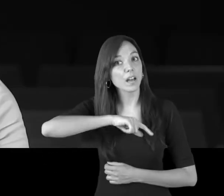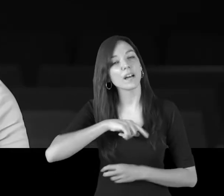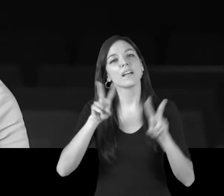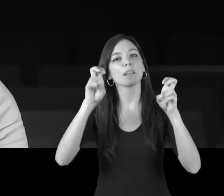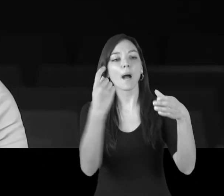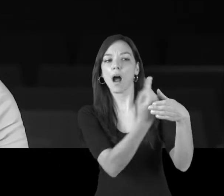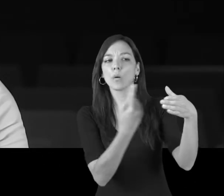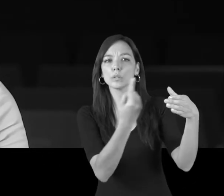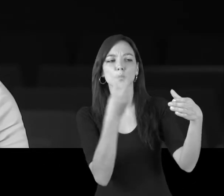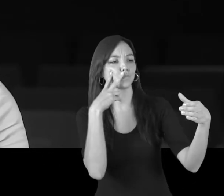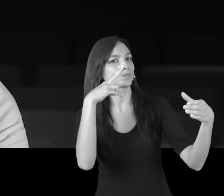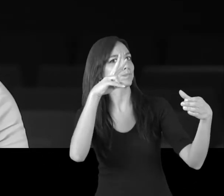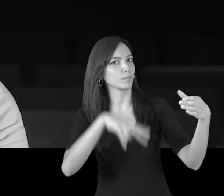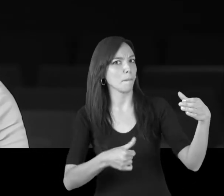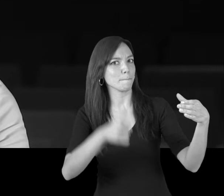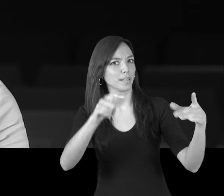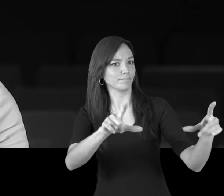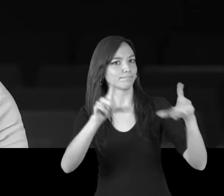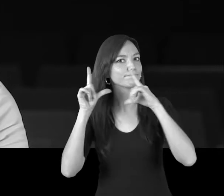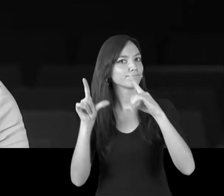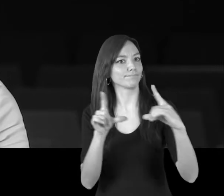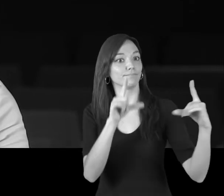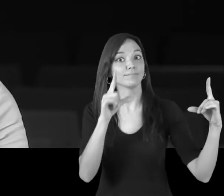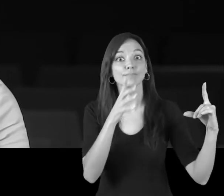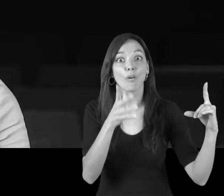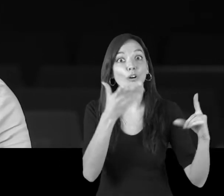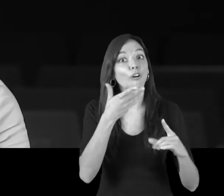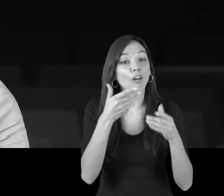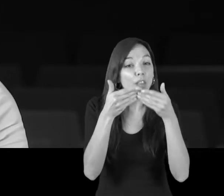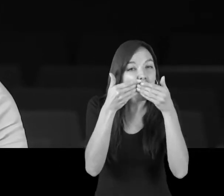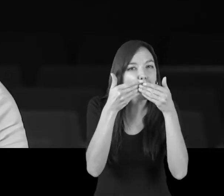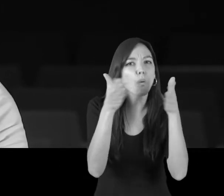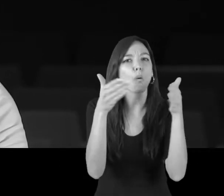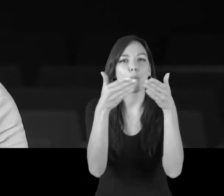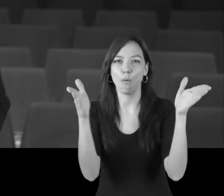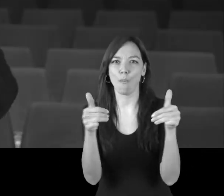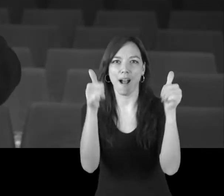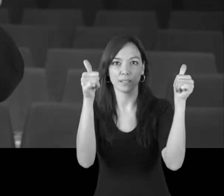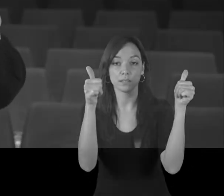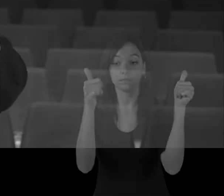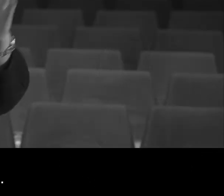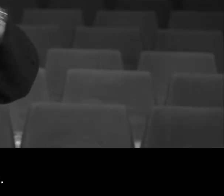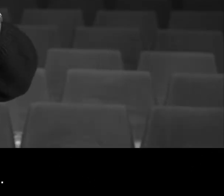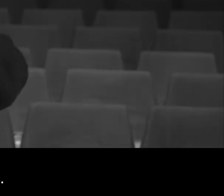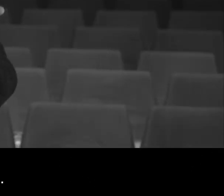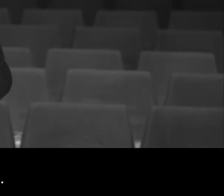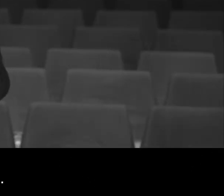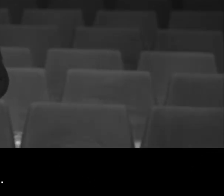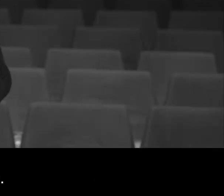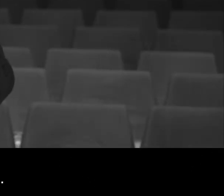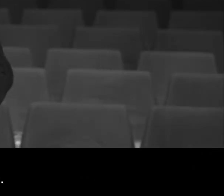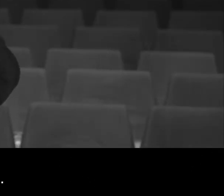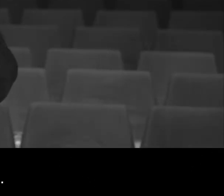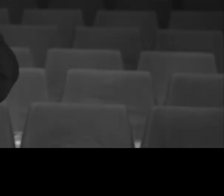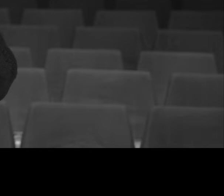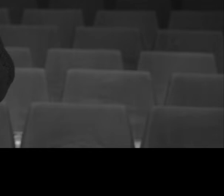Deberíamos de hacer más visible el autismo, porque quitando ese miedo a lo desconocido se abren muchas más puertas. Pues bueno, nuestro objetivo es